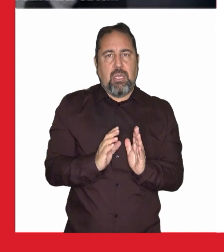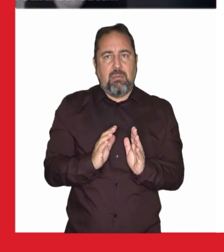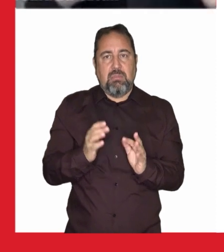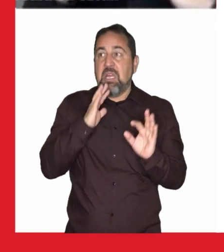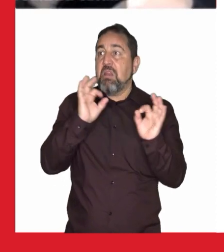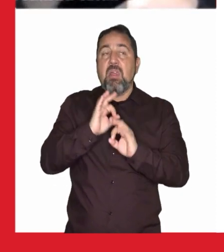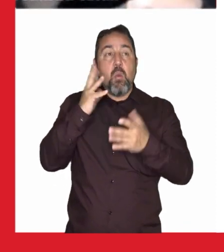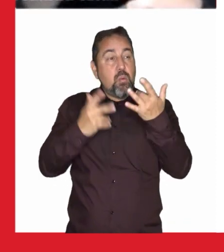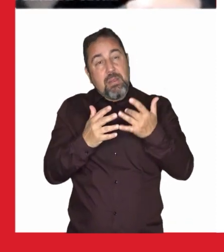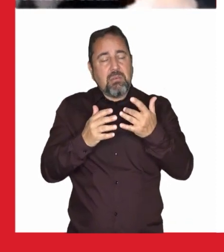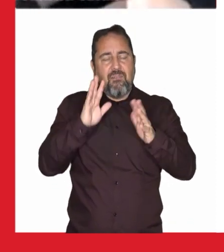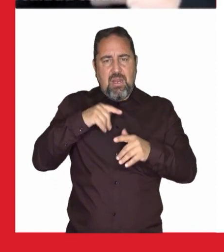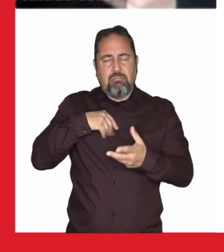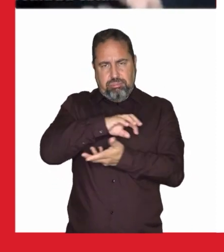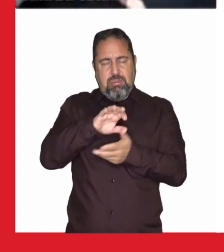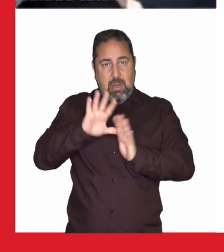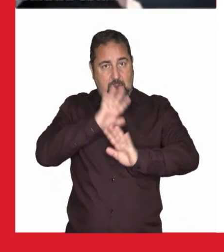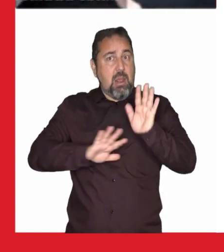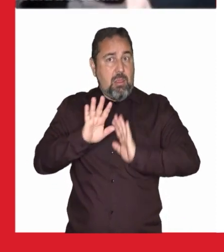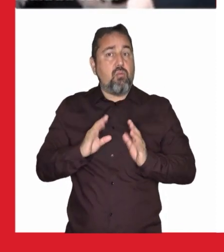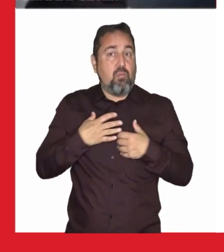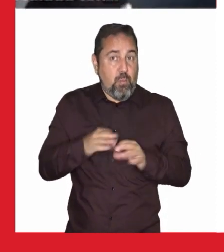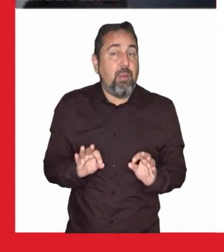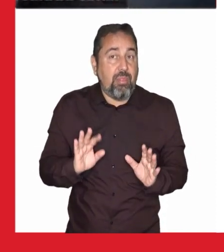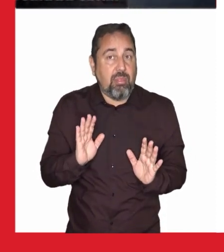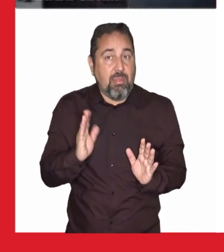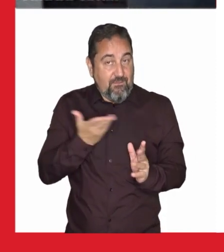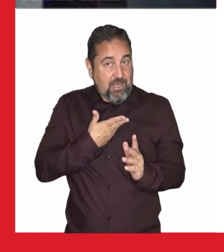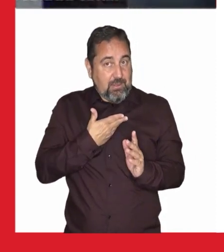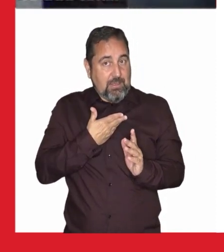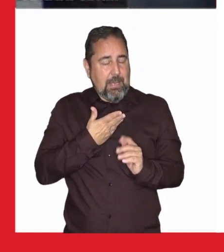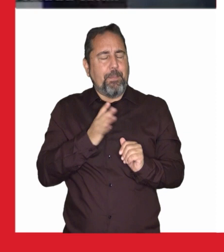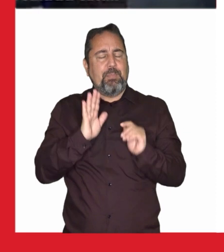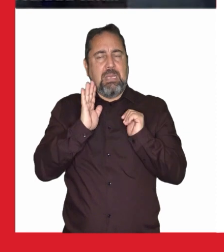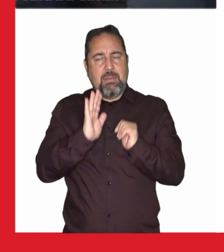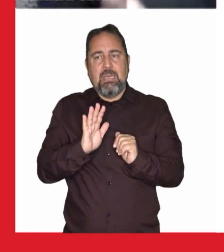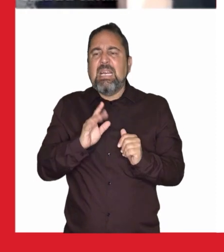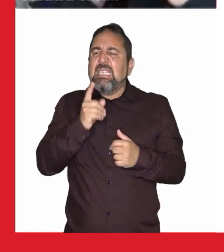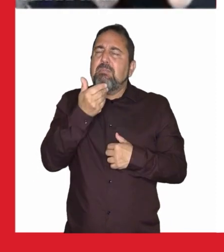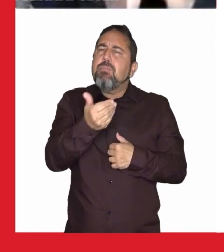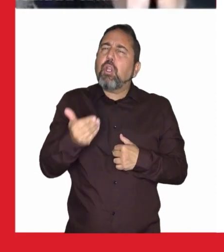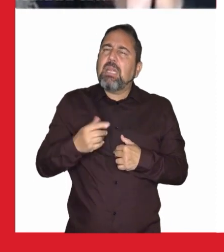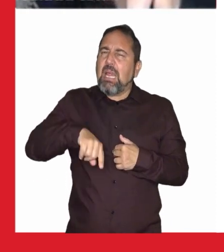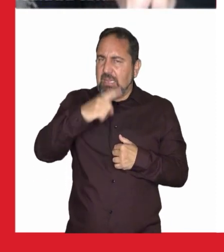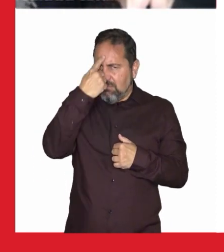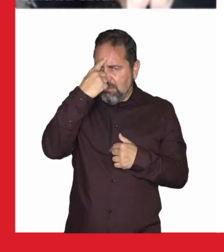¿sí? Pero es un proceso soporte. Si nadie me lleva los numeritos, me meto en un lío, ¿sí?